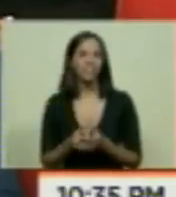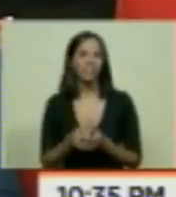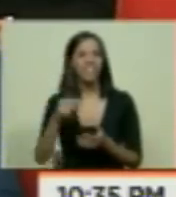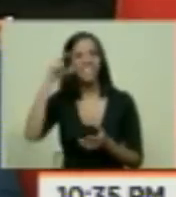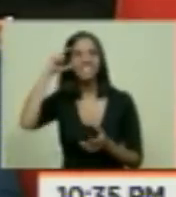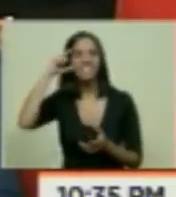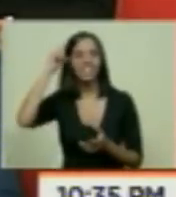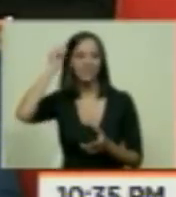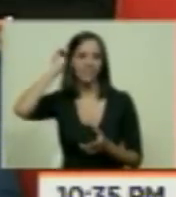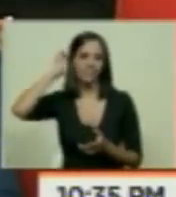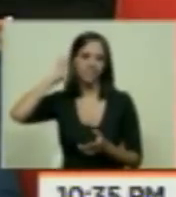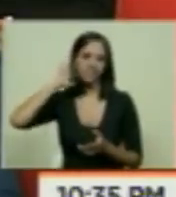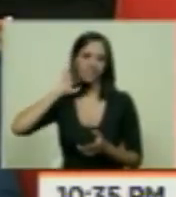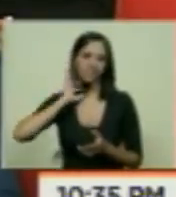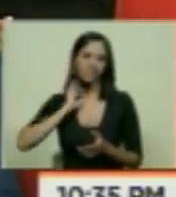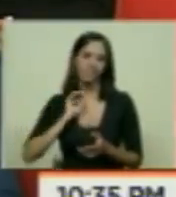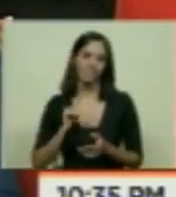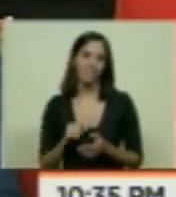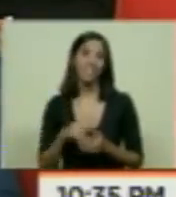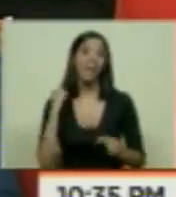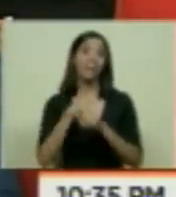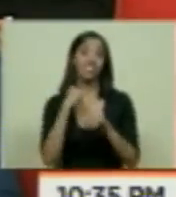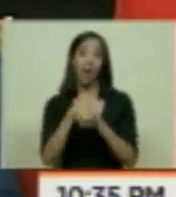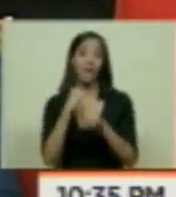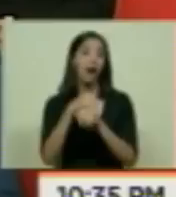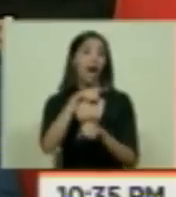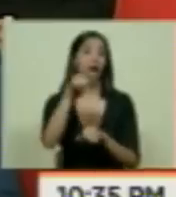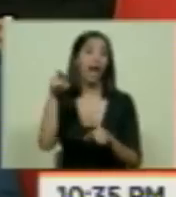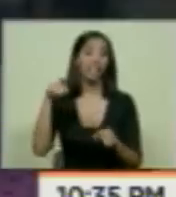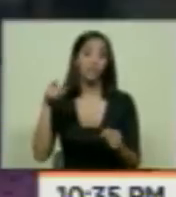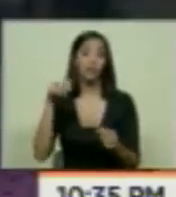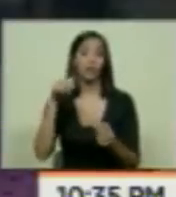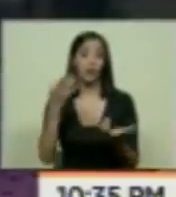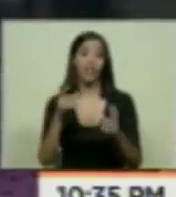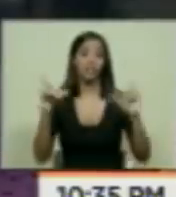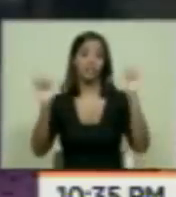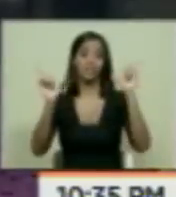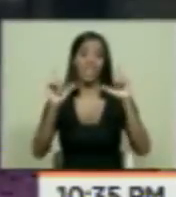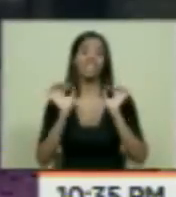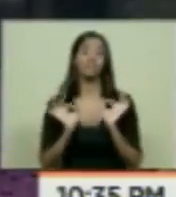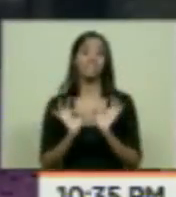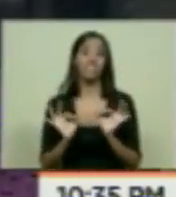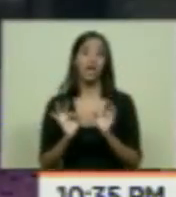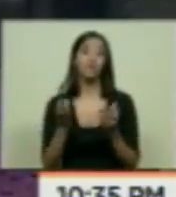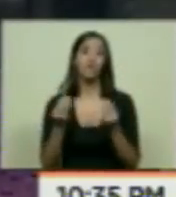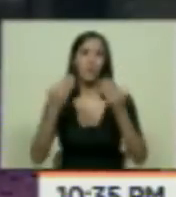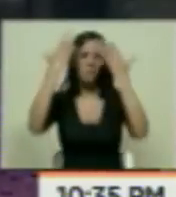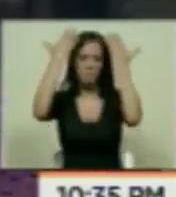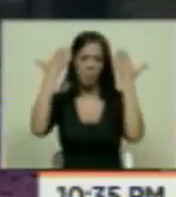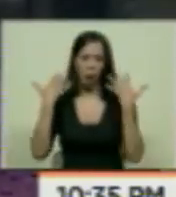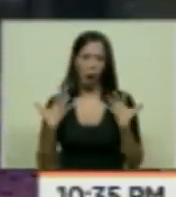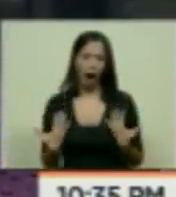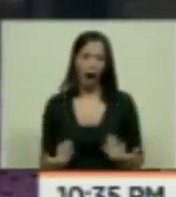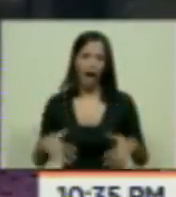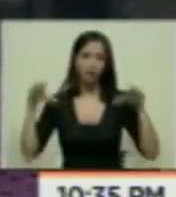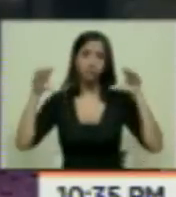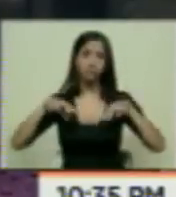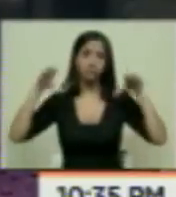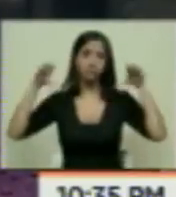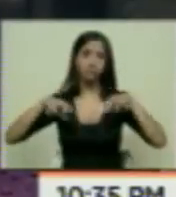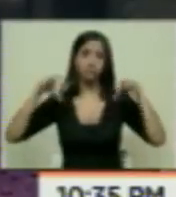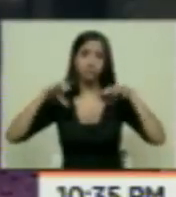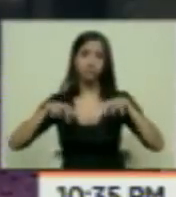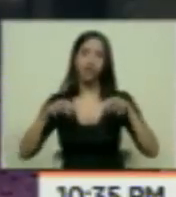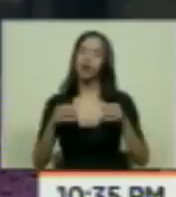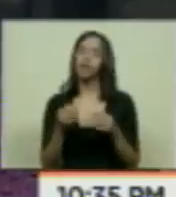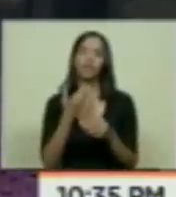día? Estaban trabajando la transmisión especial, ¿verdad? Muchos estaban mojados. Decían que fue algo